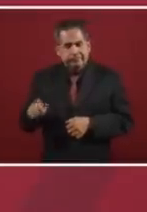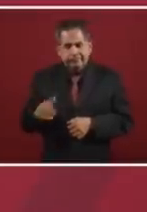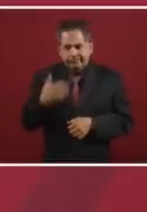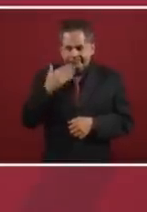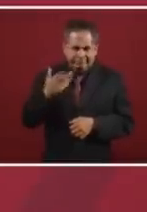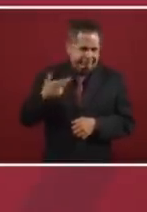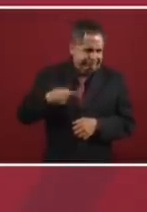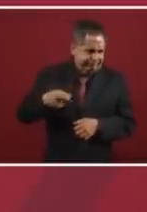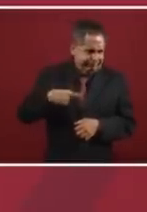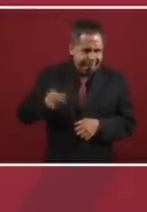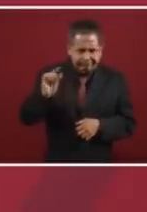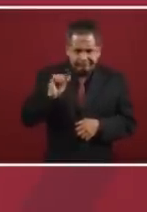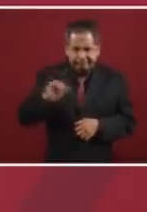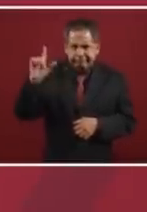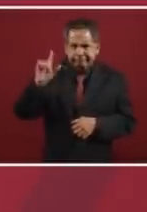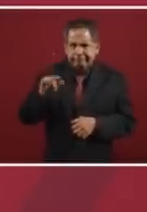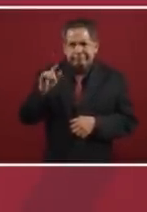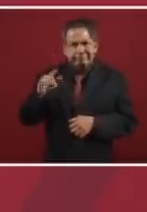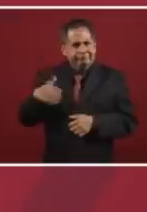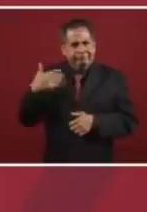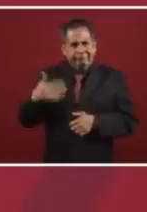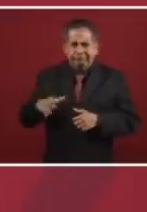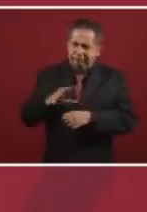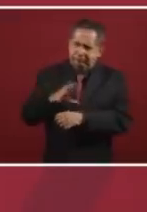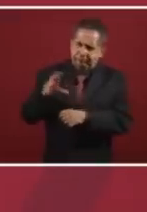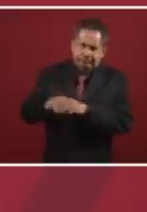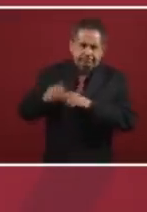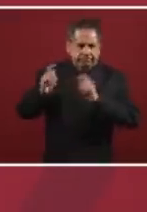profesional es un cuadro